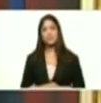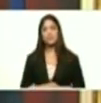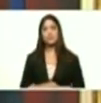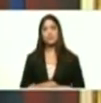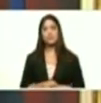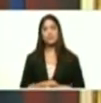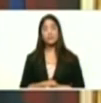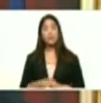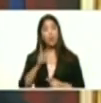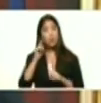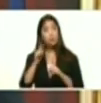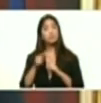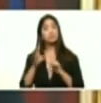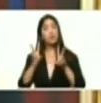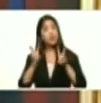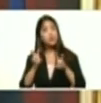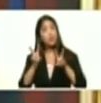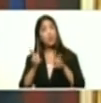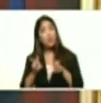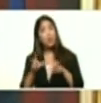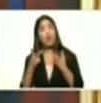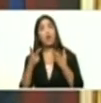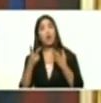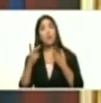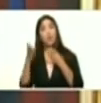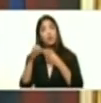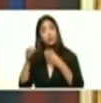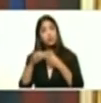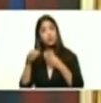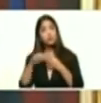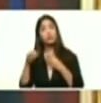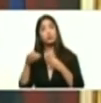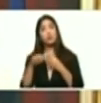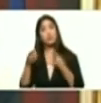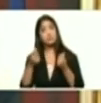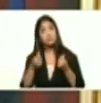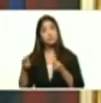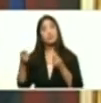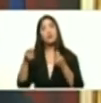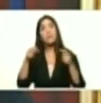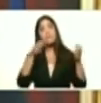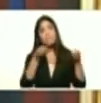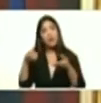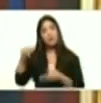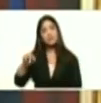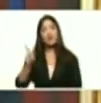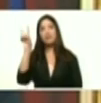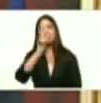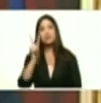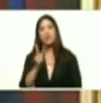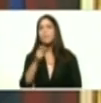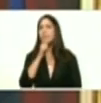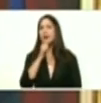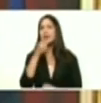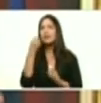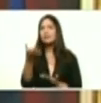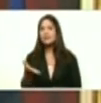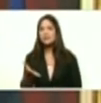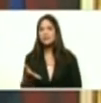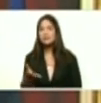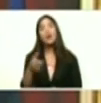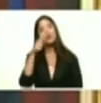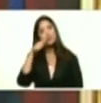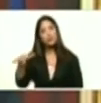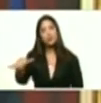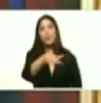ambiciosas de nuevos recursos en divisas convertibles para la patria, ¿para invertir en quién? En